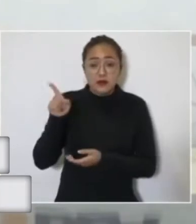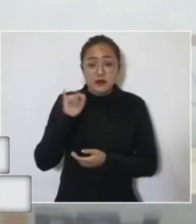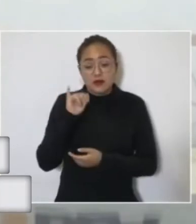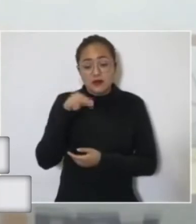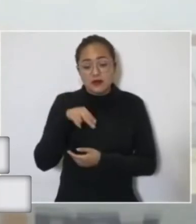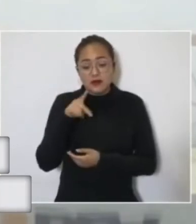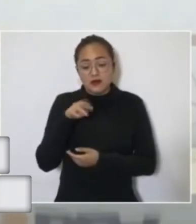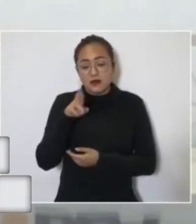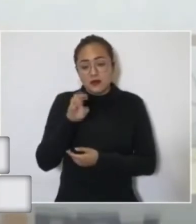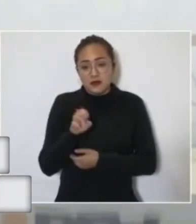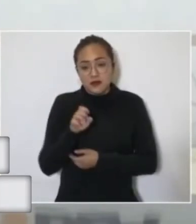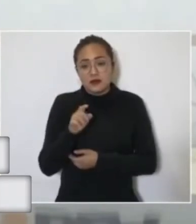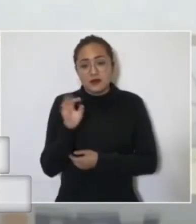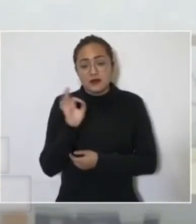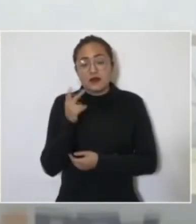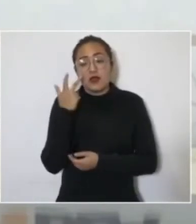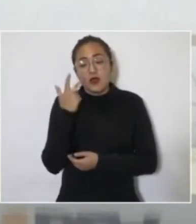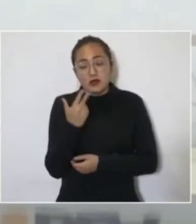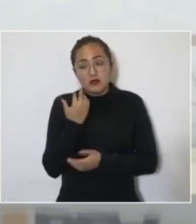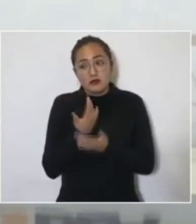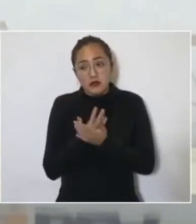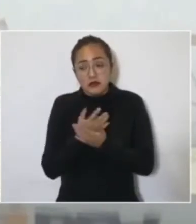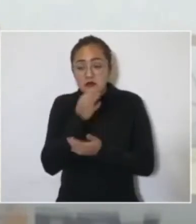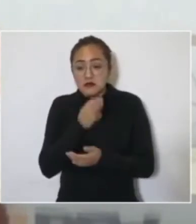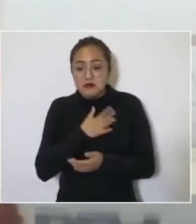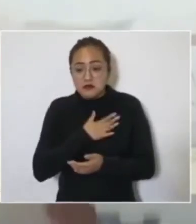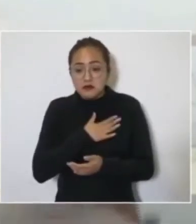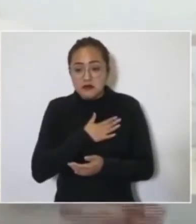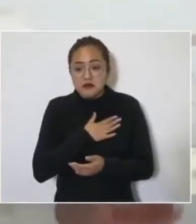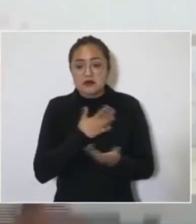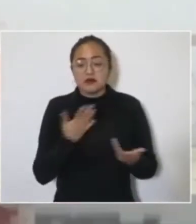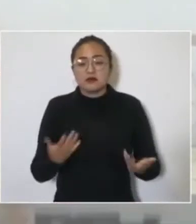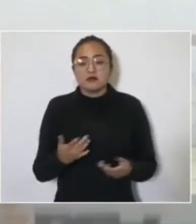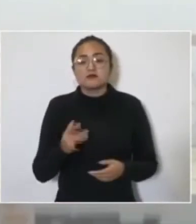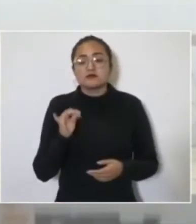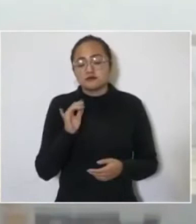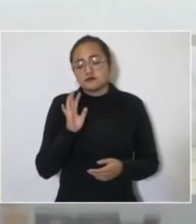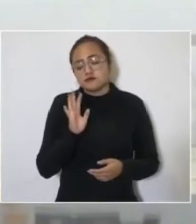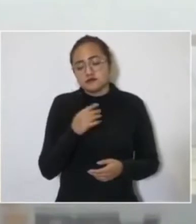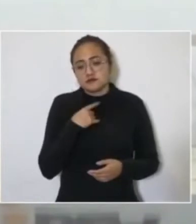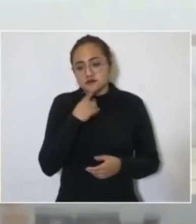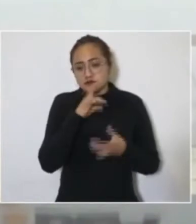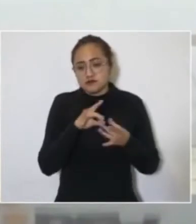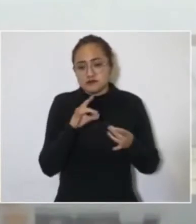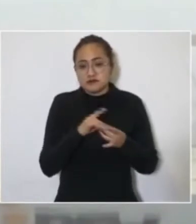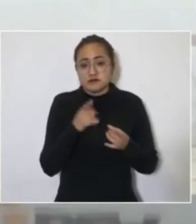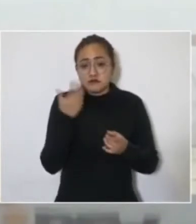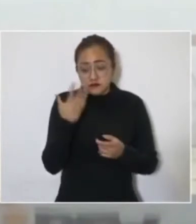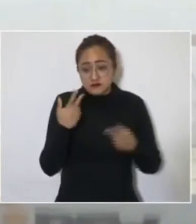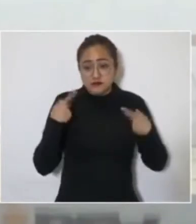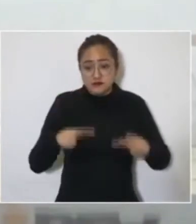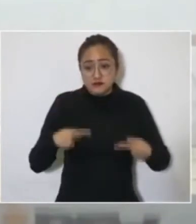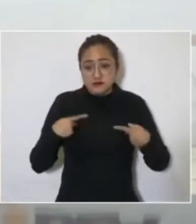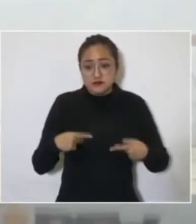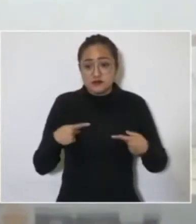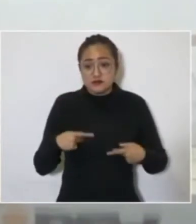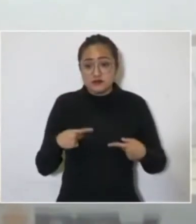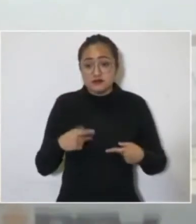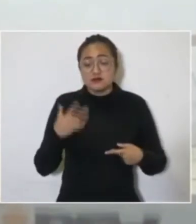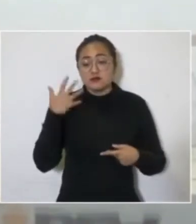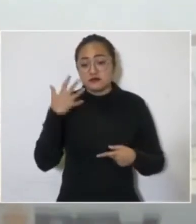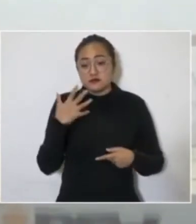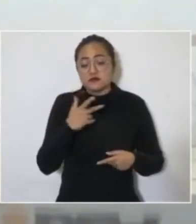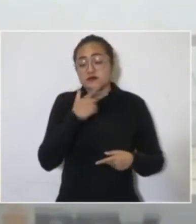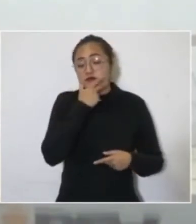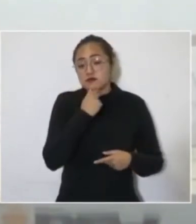muestras al INDRE, 8. Y sí comentarte que de estas 5 personas, los 5